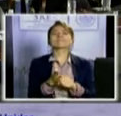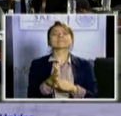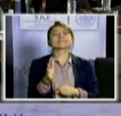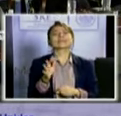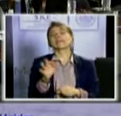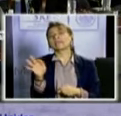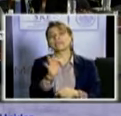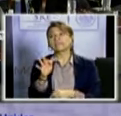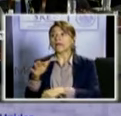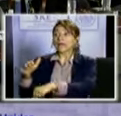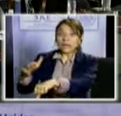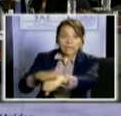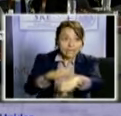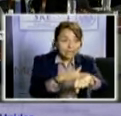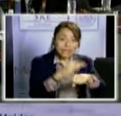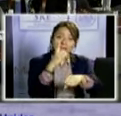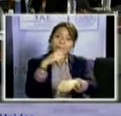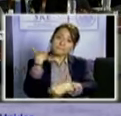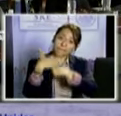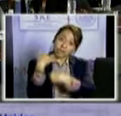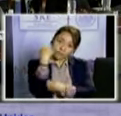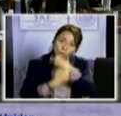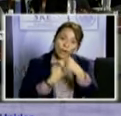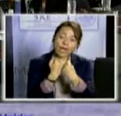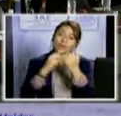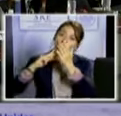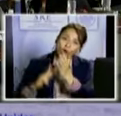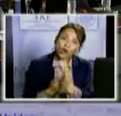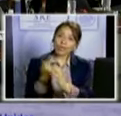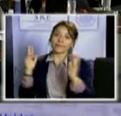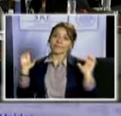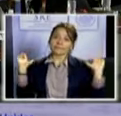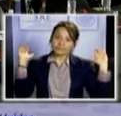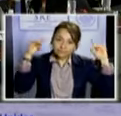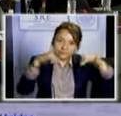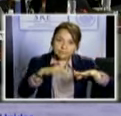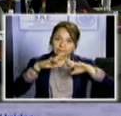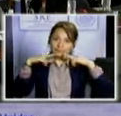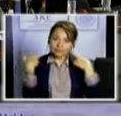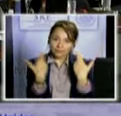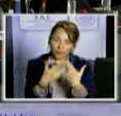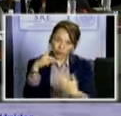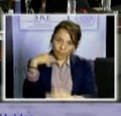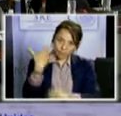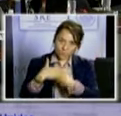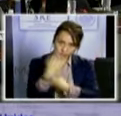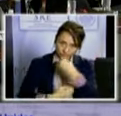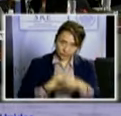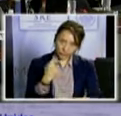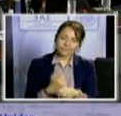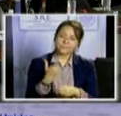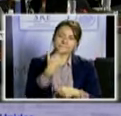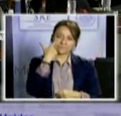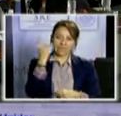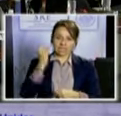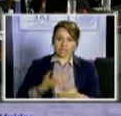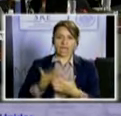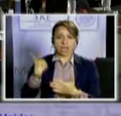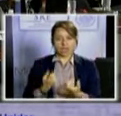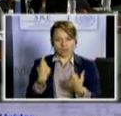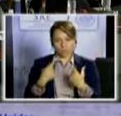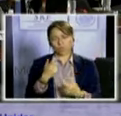nuevamente de la Asamblea General el año entrante? Quienes lo hicimos, que fuimos fundamentalmente los gobiernos de Colombia,